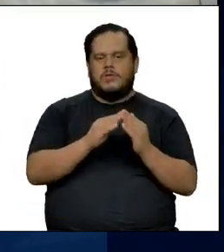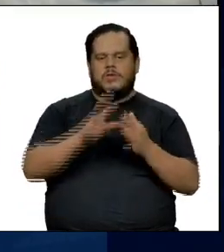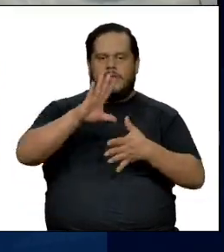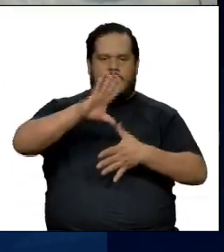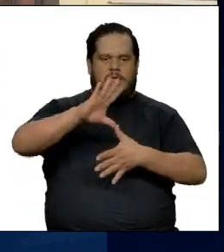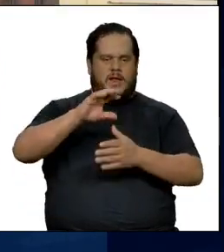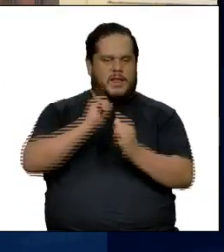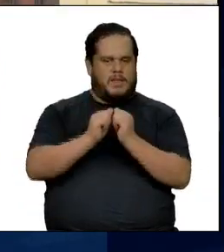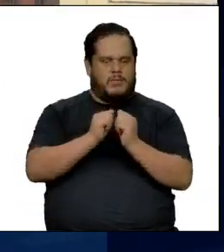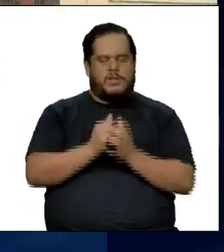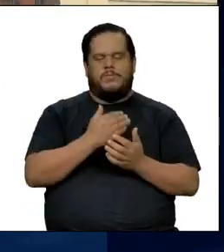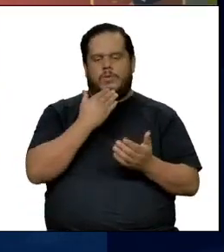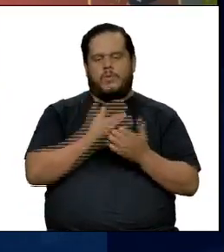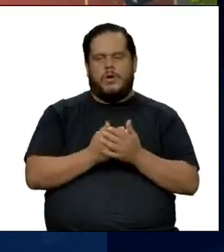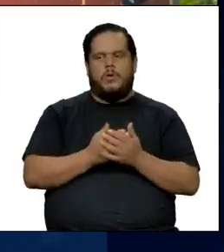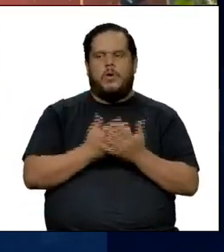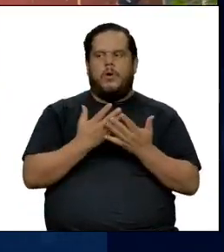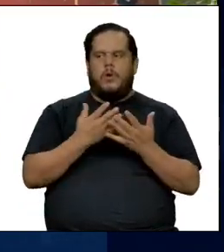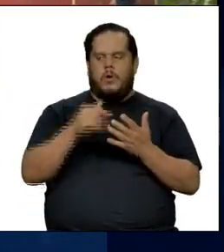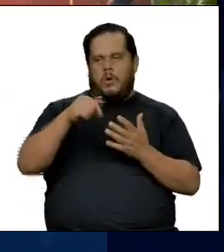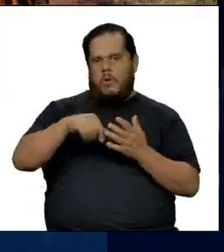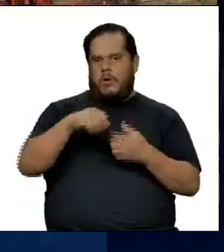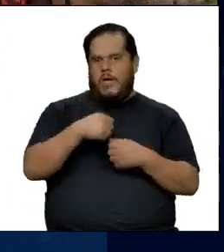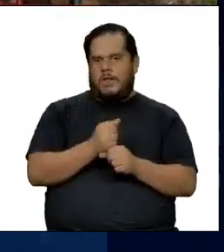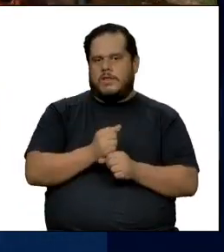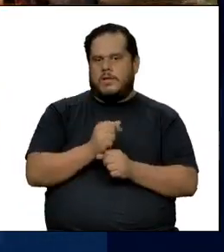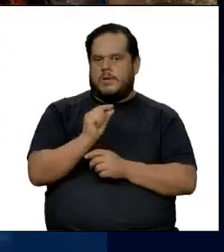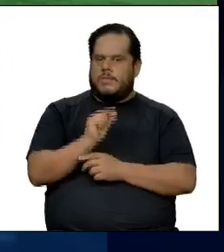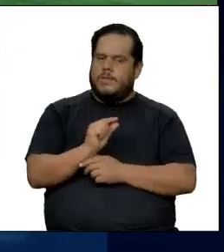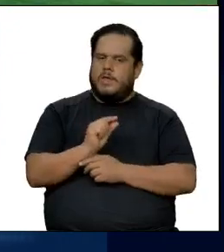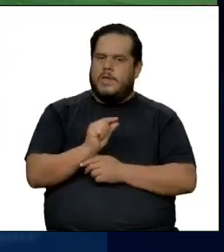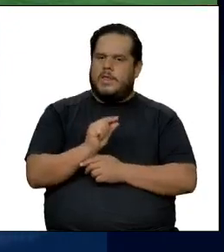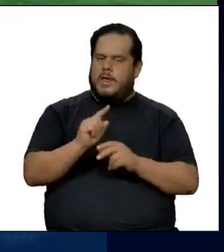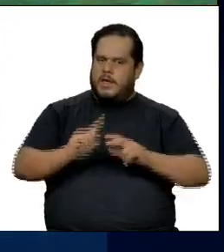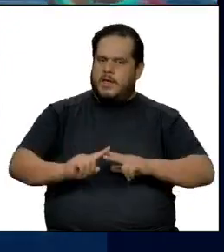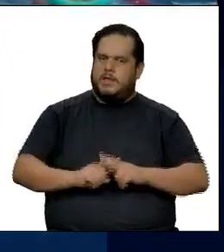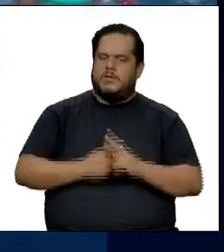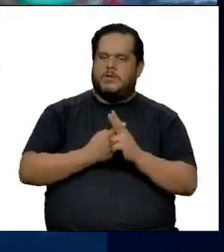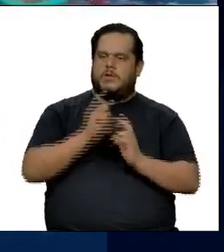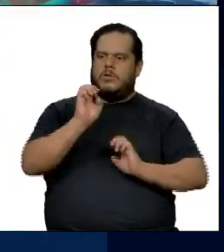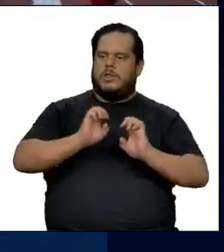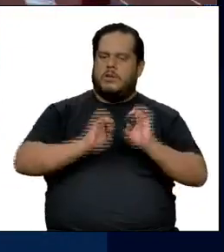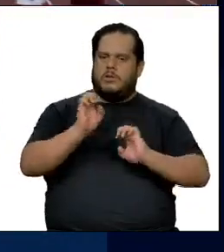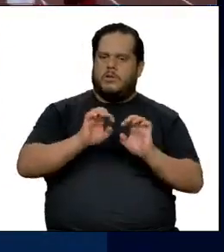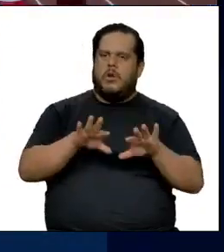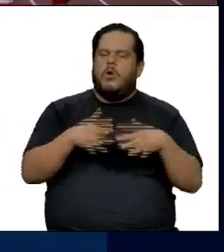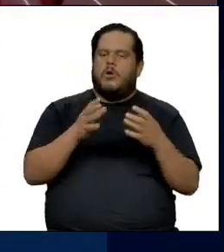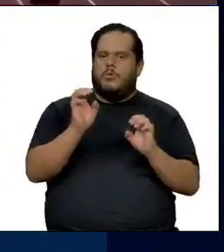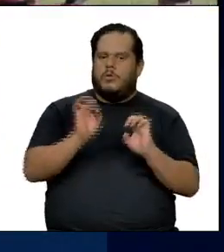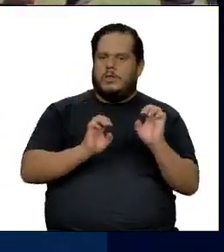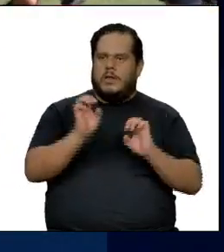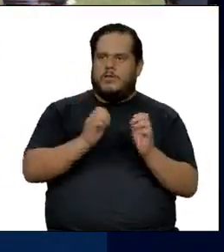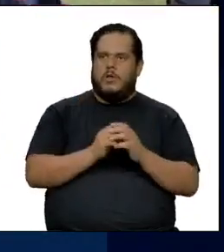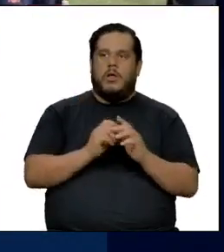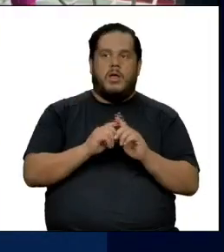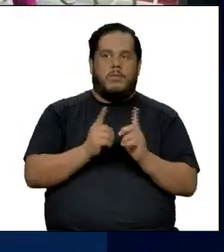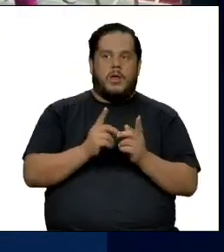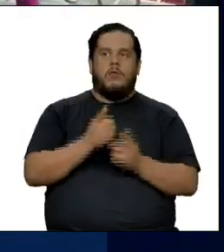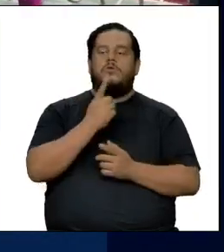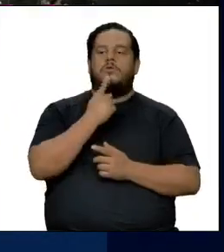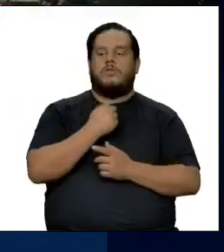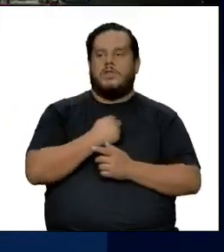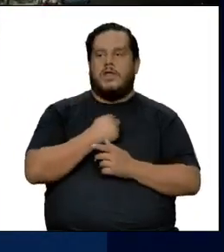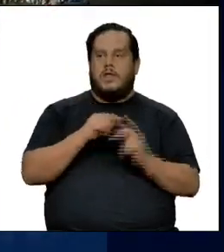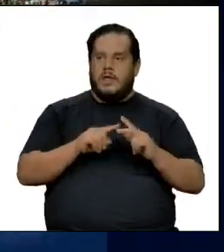indicaron, ellos hoy hacen alguna pequeña introducción de la evaluación o cómo va la evaluación. Sin embargo, nos indican que